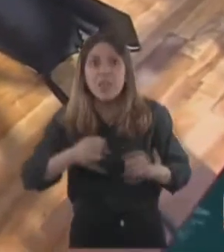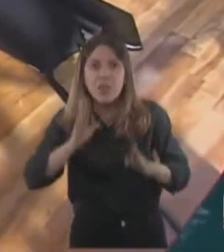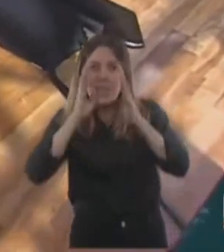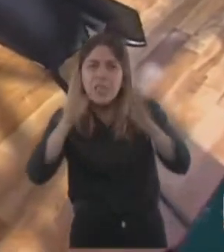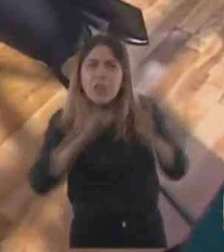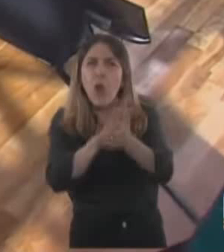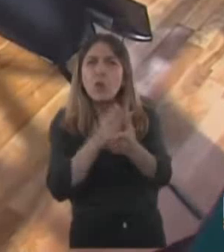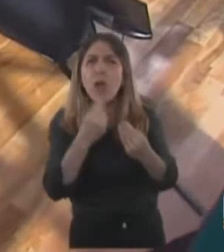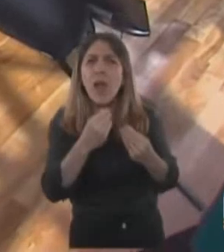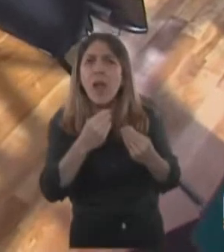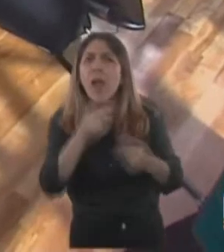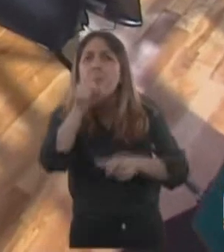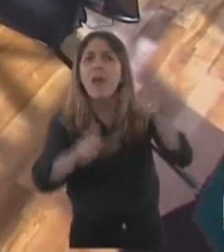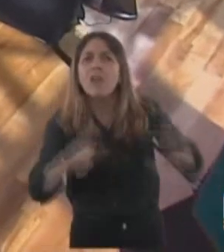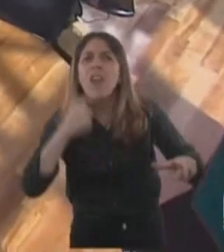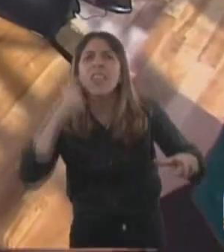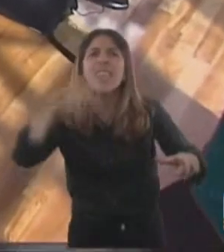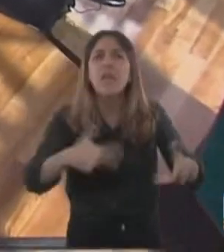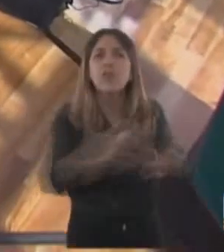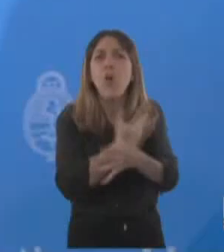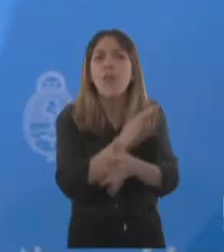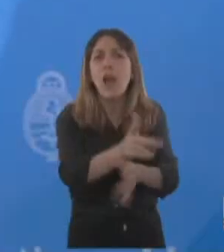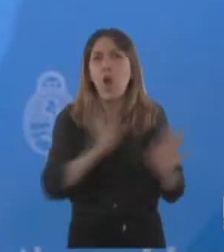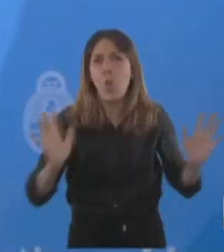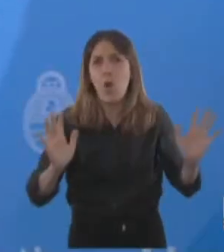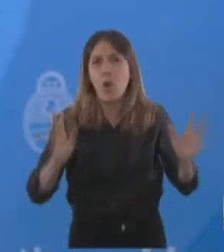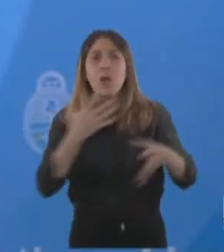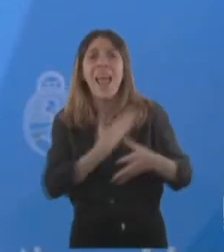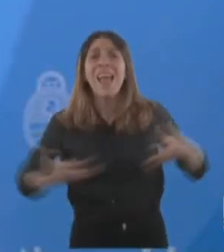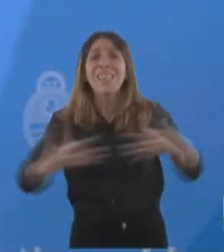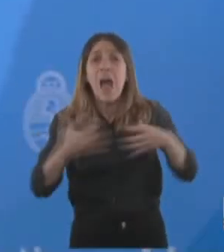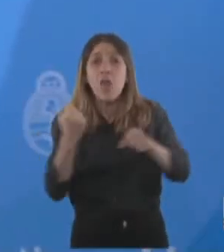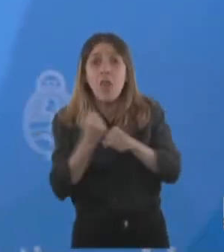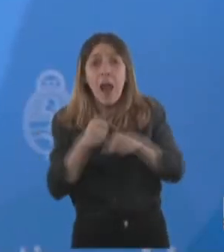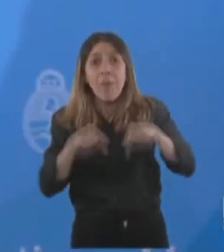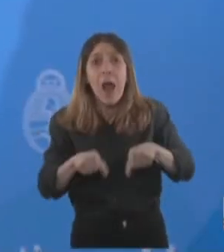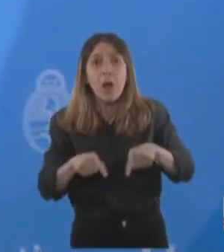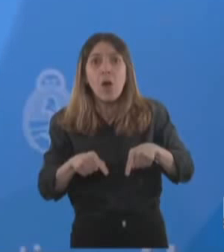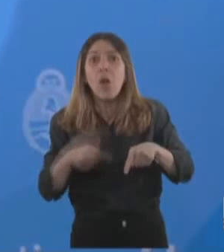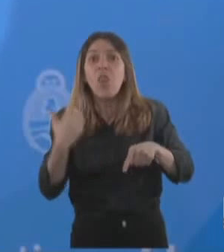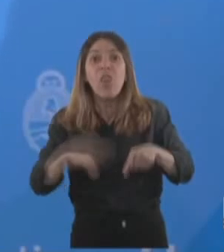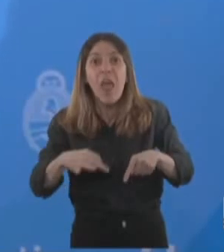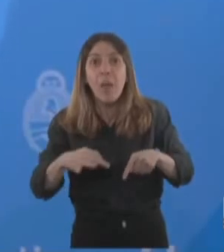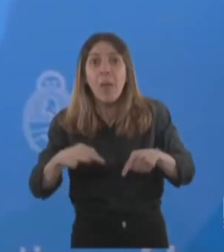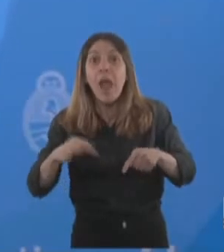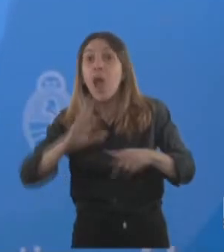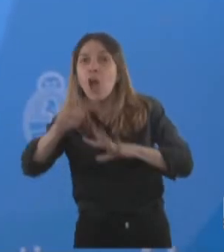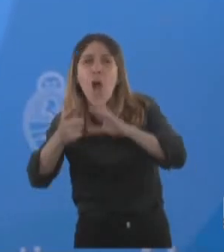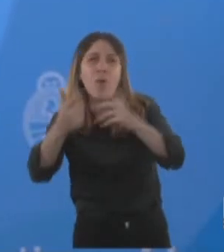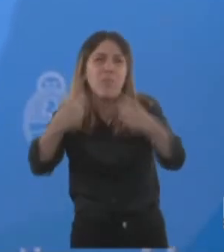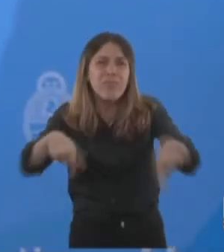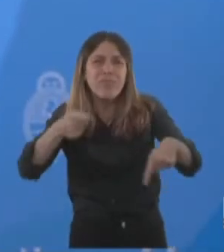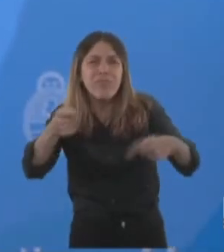cosas distintas. El trabajo que tiene el Estado es evitar que haya víctimas,